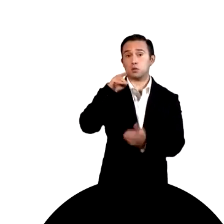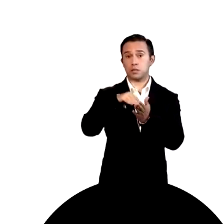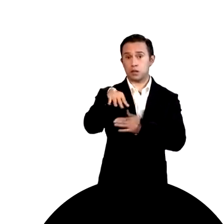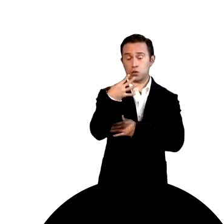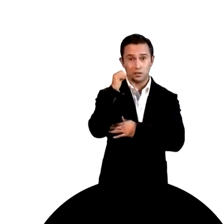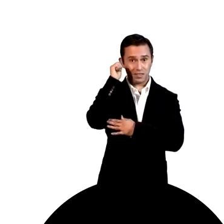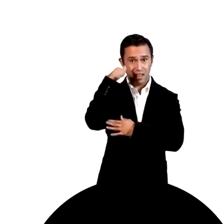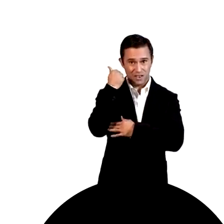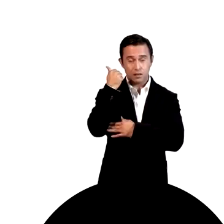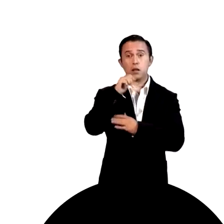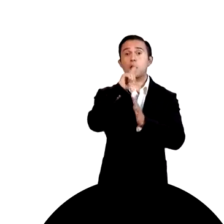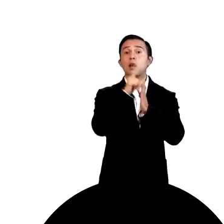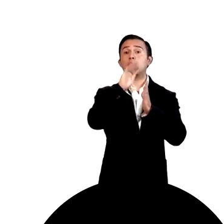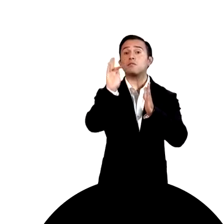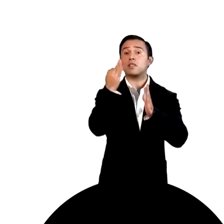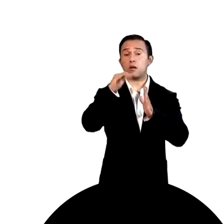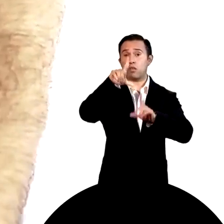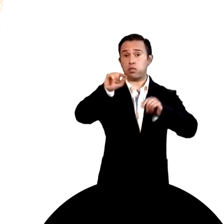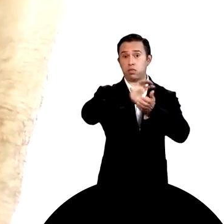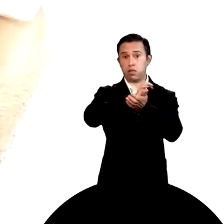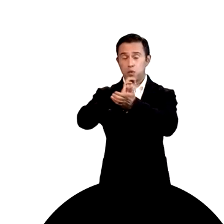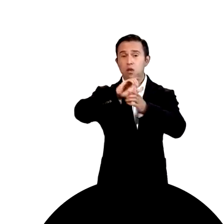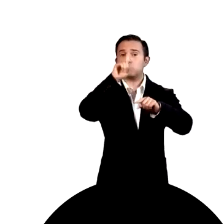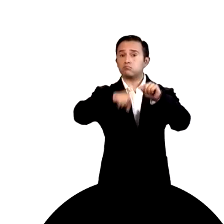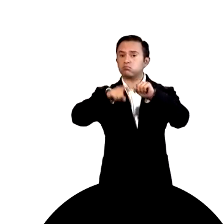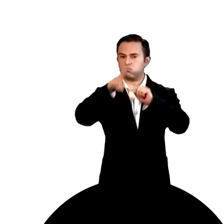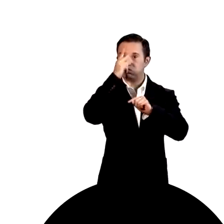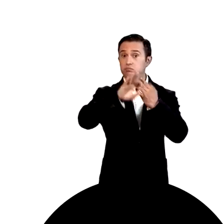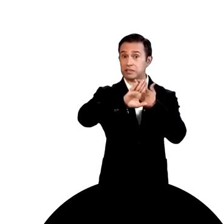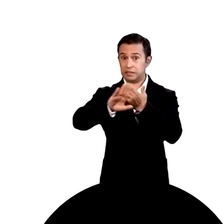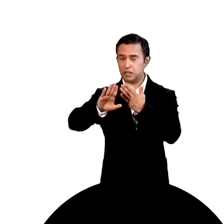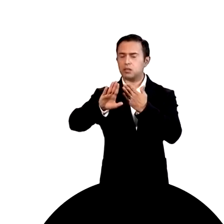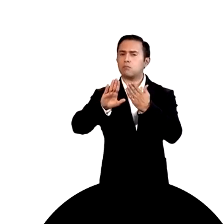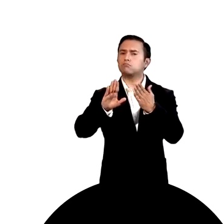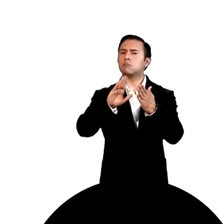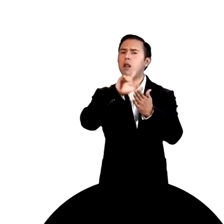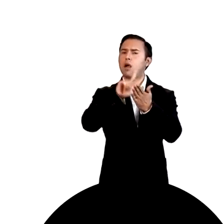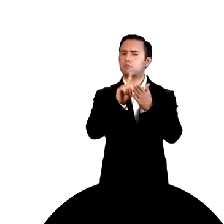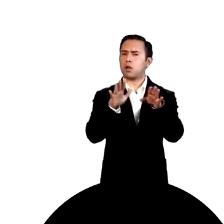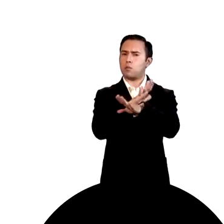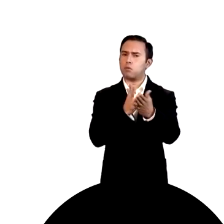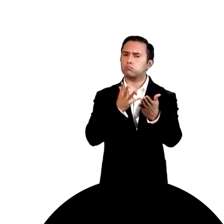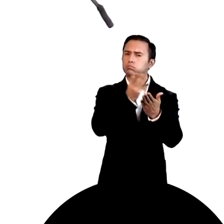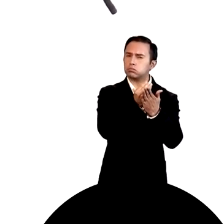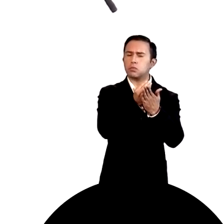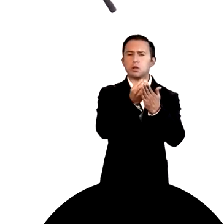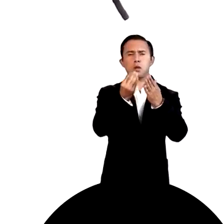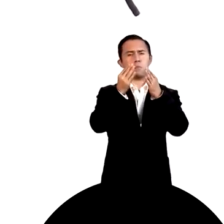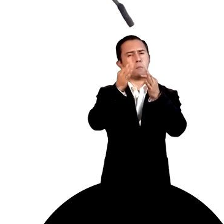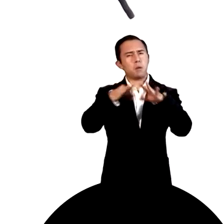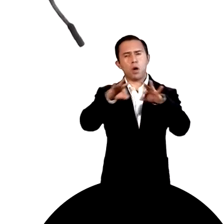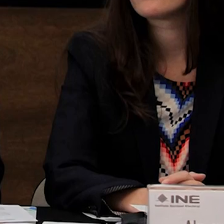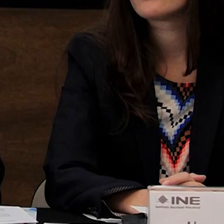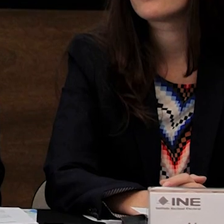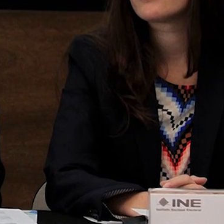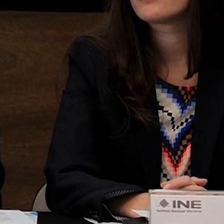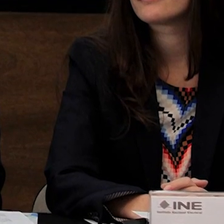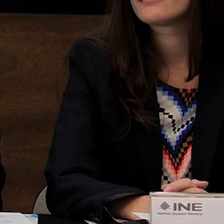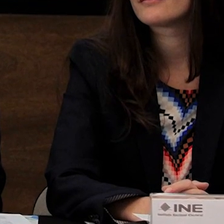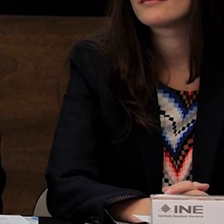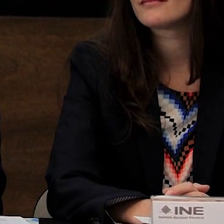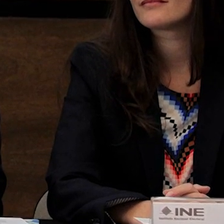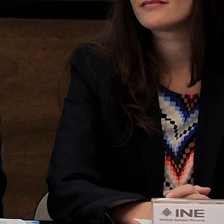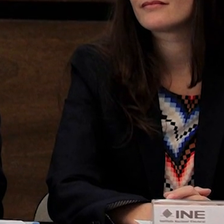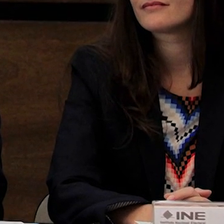por la inclusión y en la defensa de los derechos humanos asimismo el consejero presidente del ine lorenzo córdova hizo un